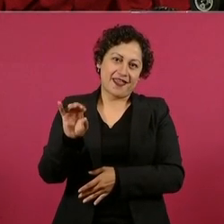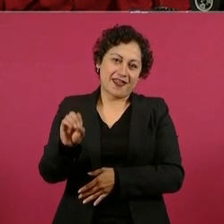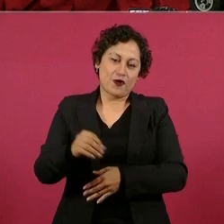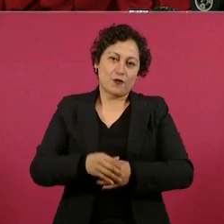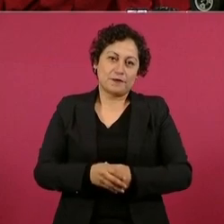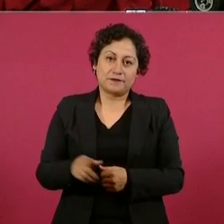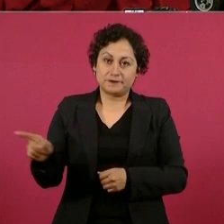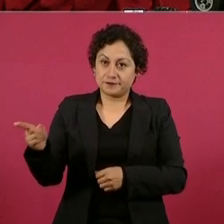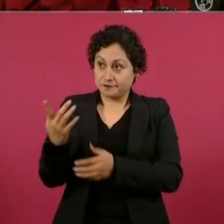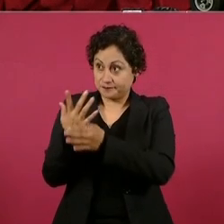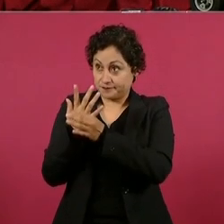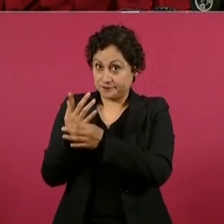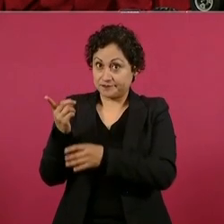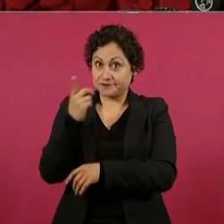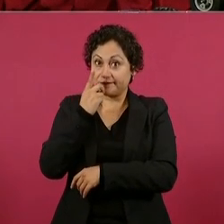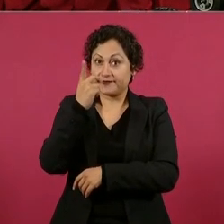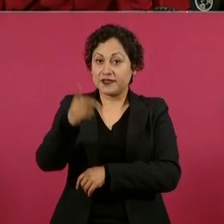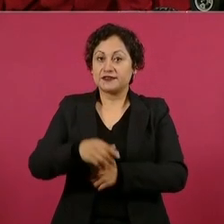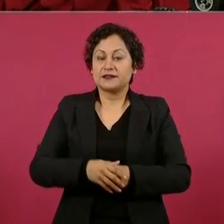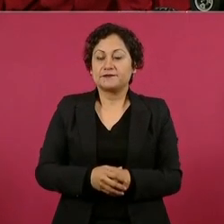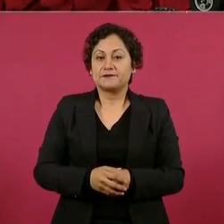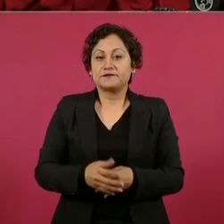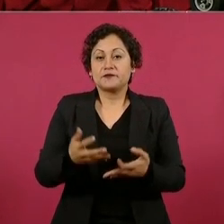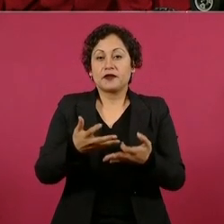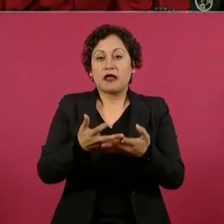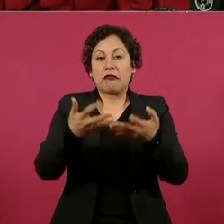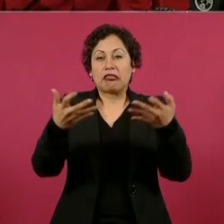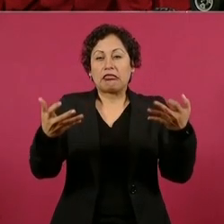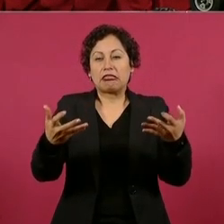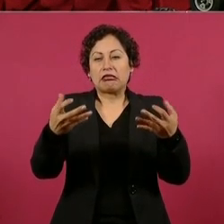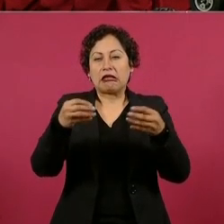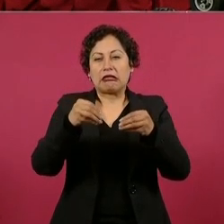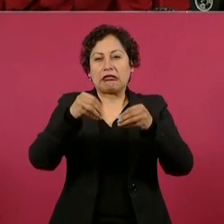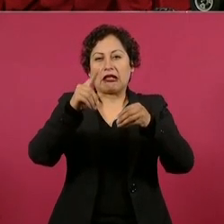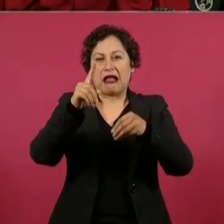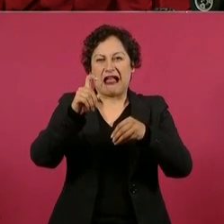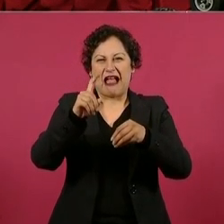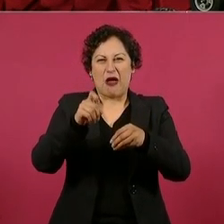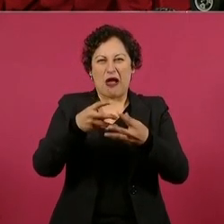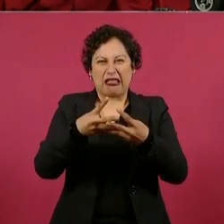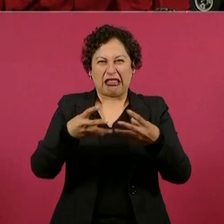¿Puede una gota de lodo sobre un diamante caer?